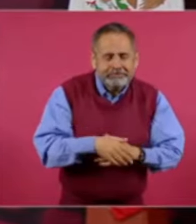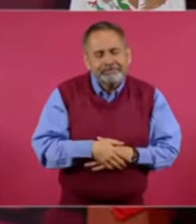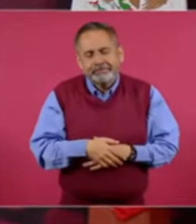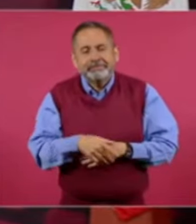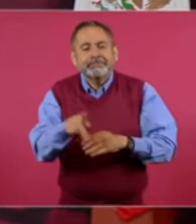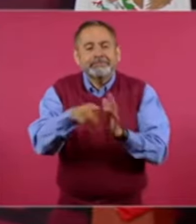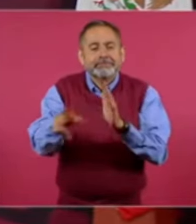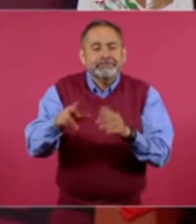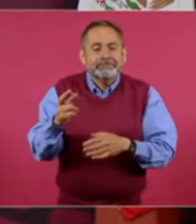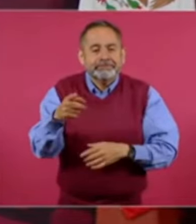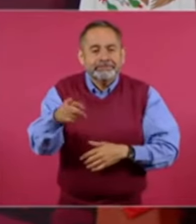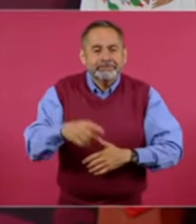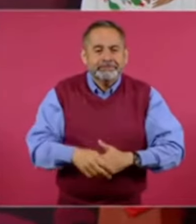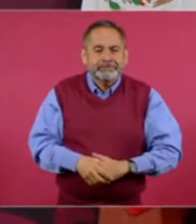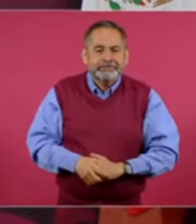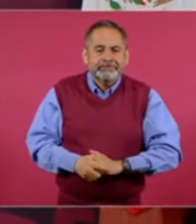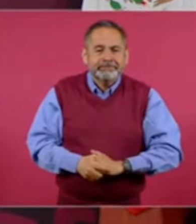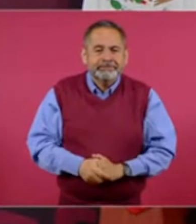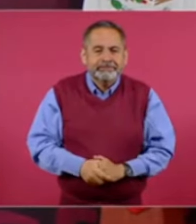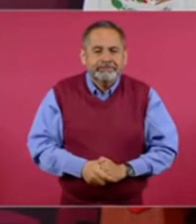Reforma.